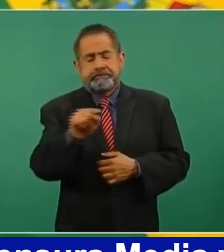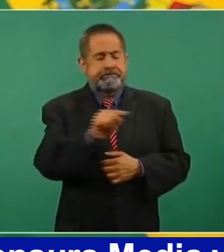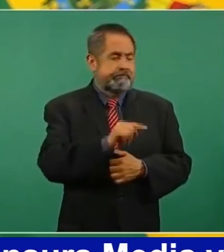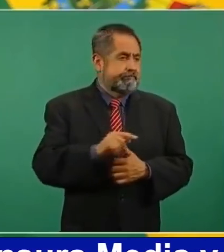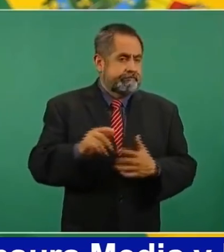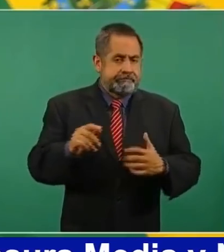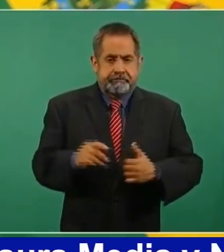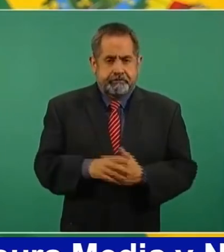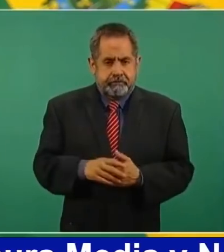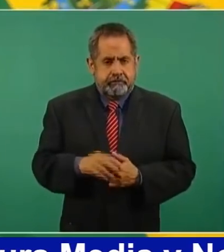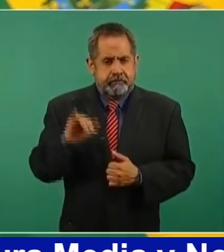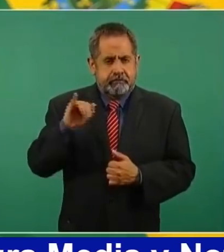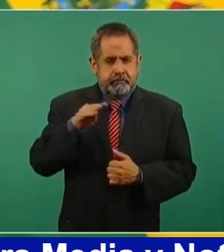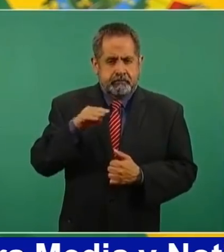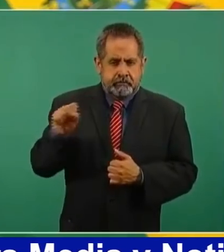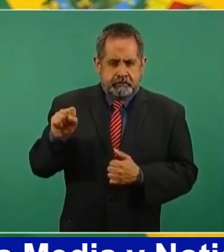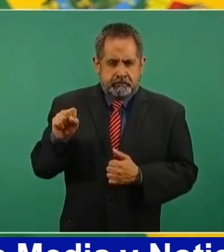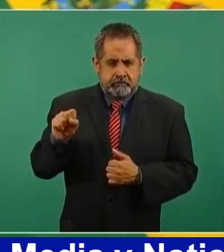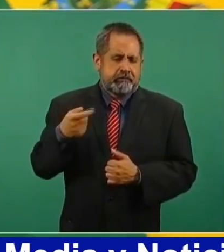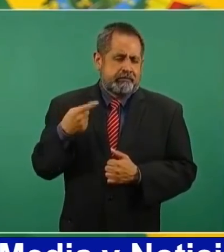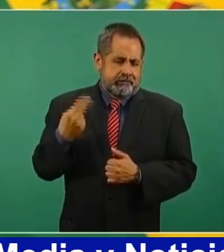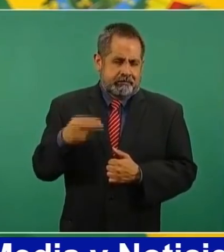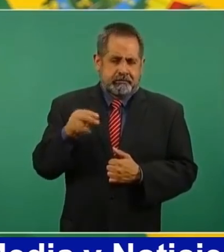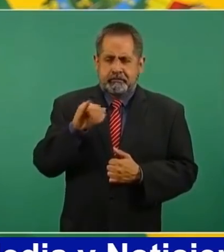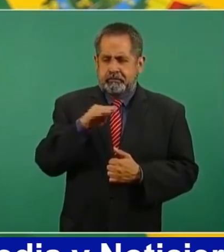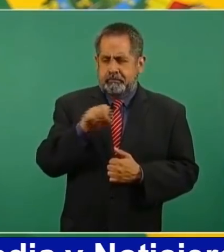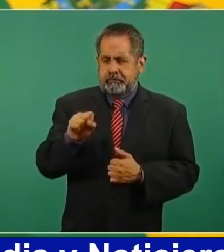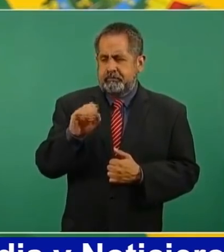de el IMSS Bienestar,